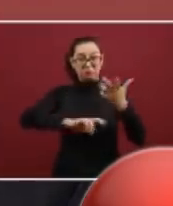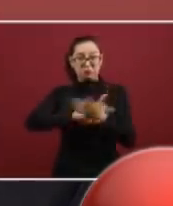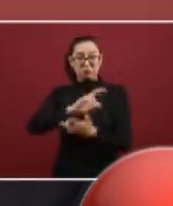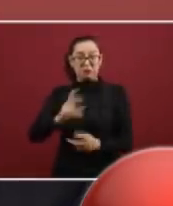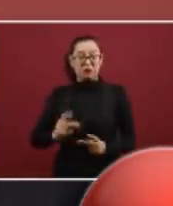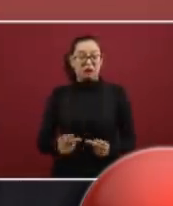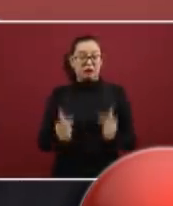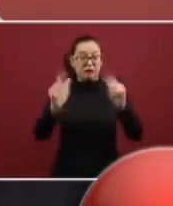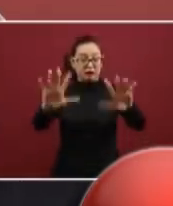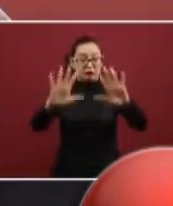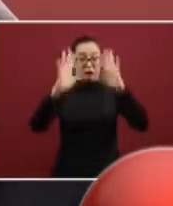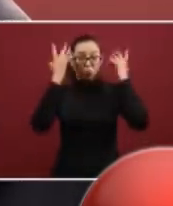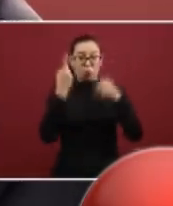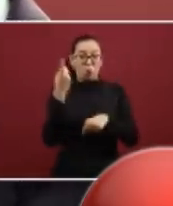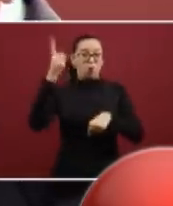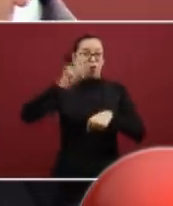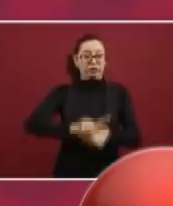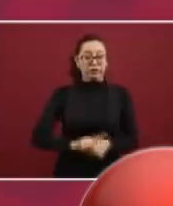estas